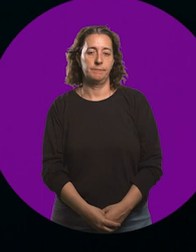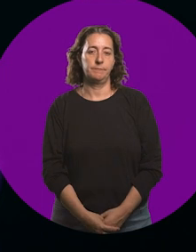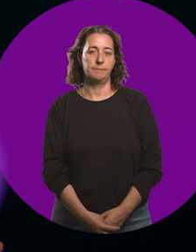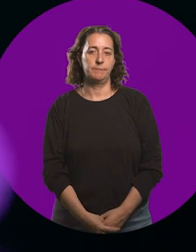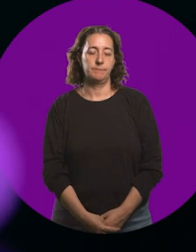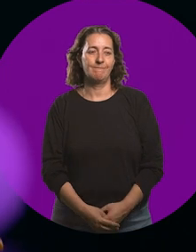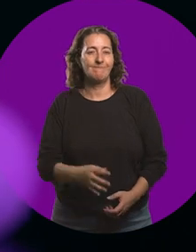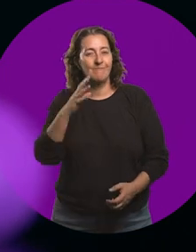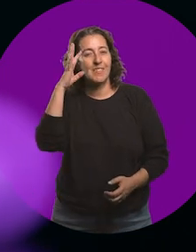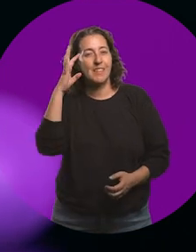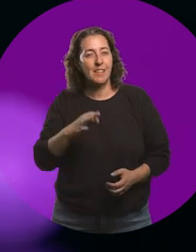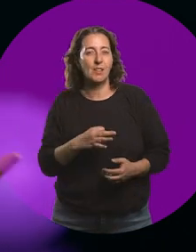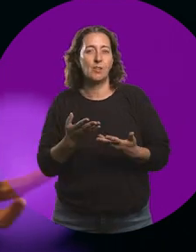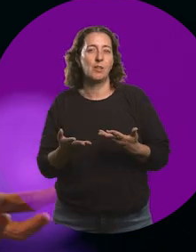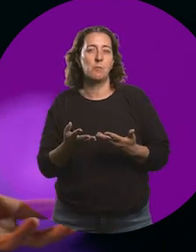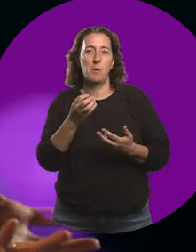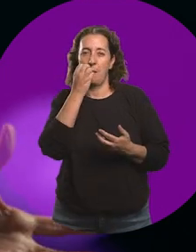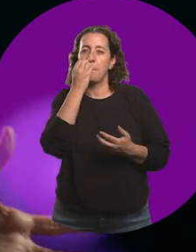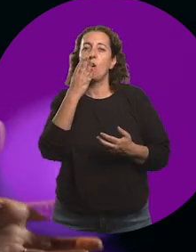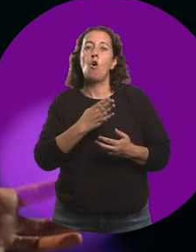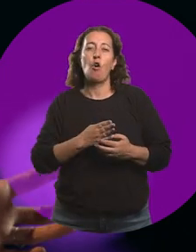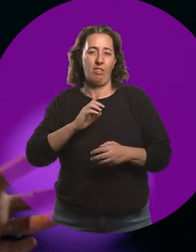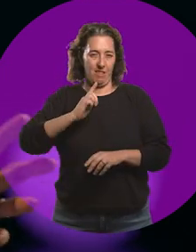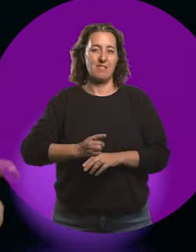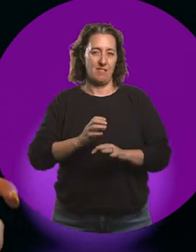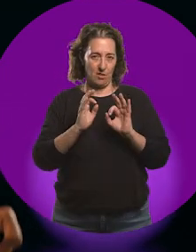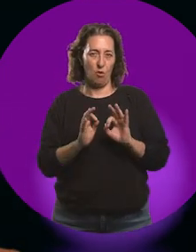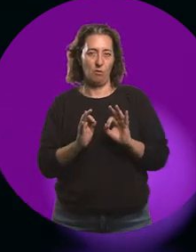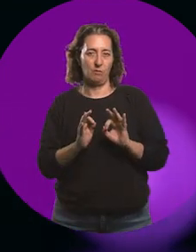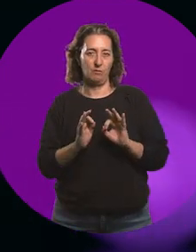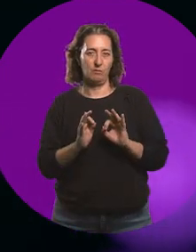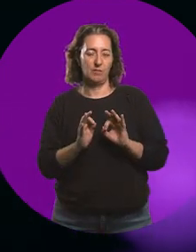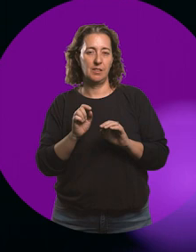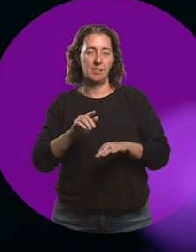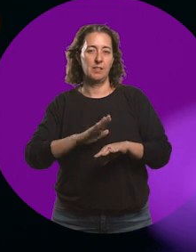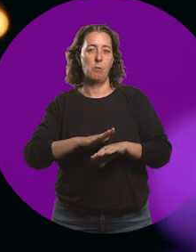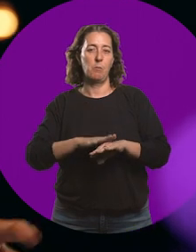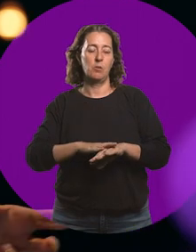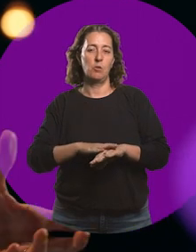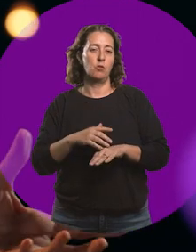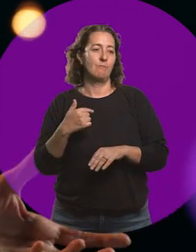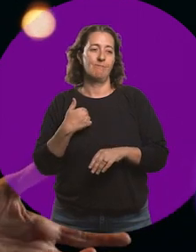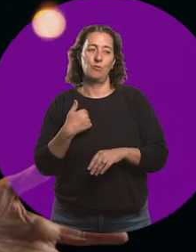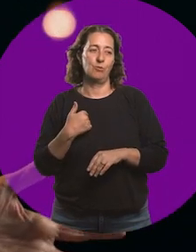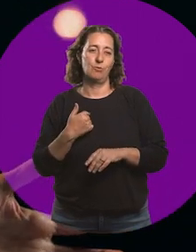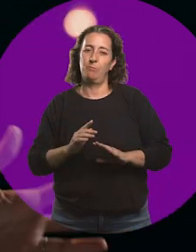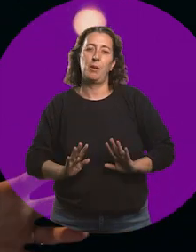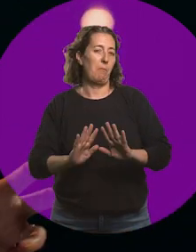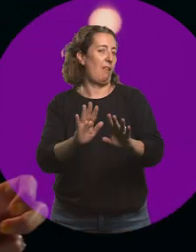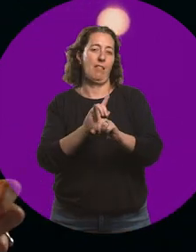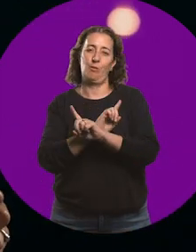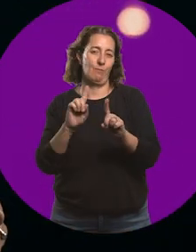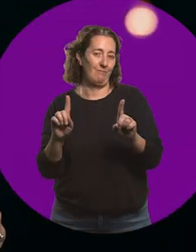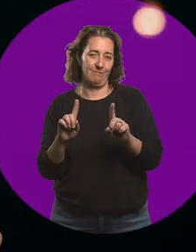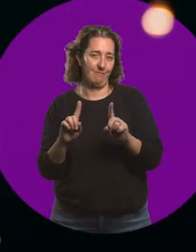Y creo que fue como la mejor decisión que se tomó en ese momento. Yo no estaba indudablemente preparada para